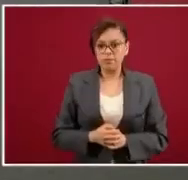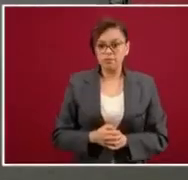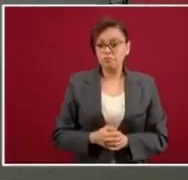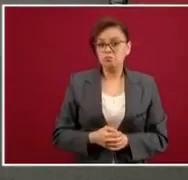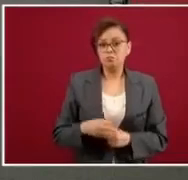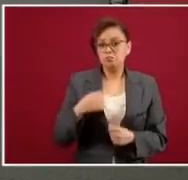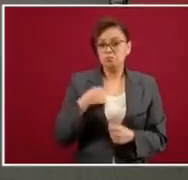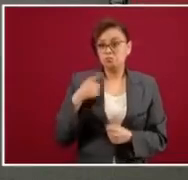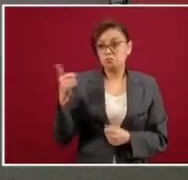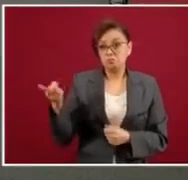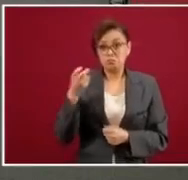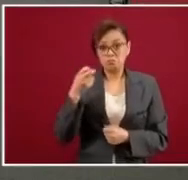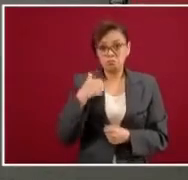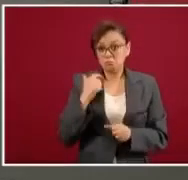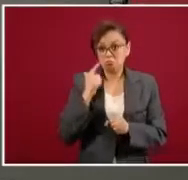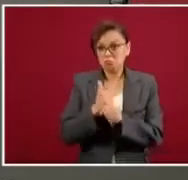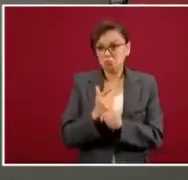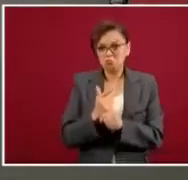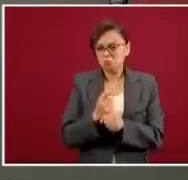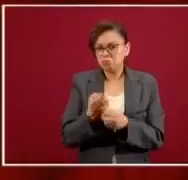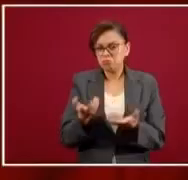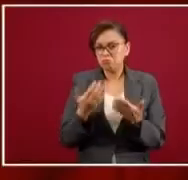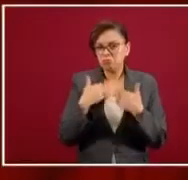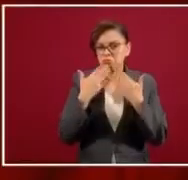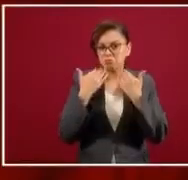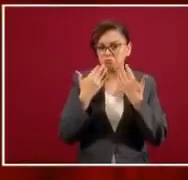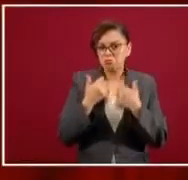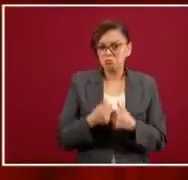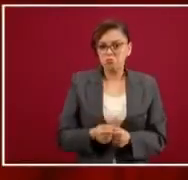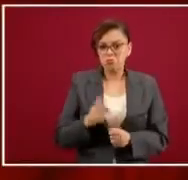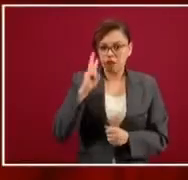manera puntual, doctor Alomía.